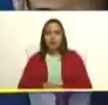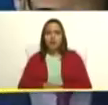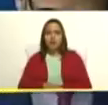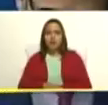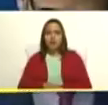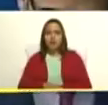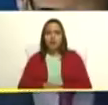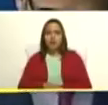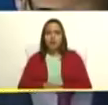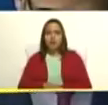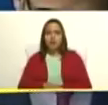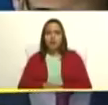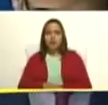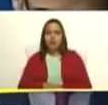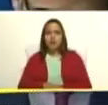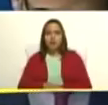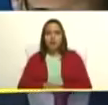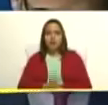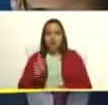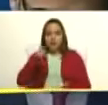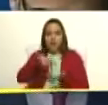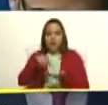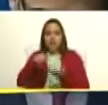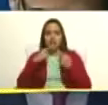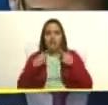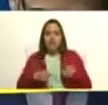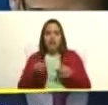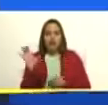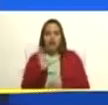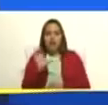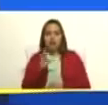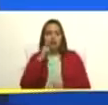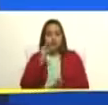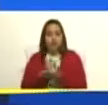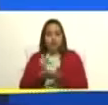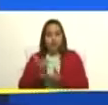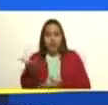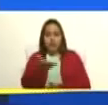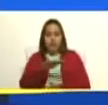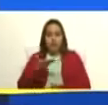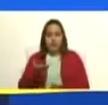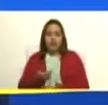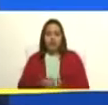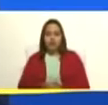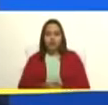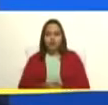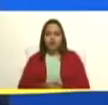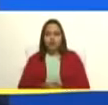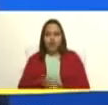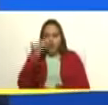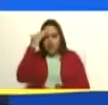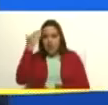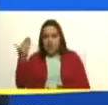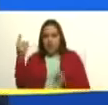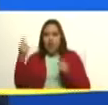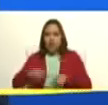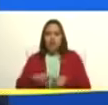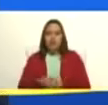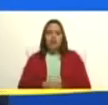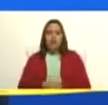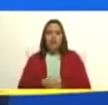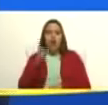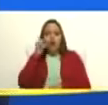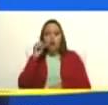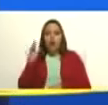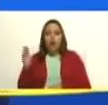Ah, llegaron al cementerio aquí en Caracas. Bueno, para que ustedes vean. Mi saludo igualmente a Héctor